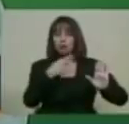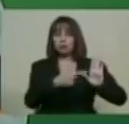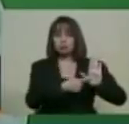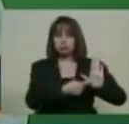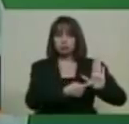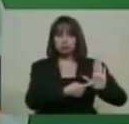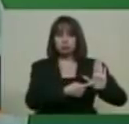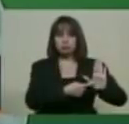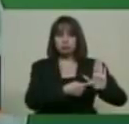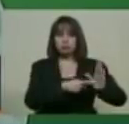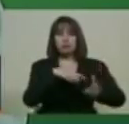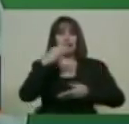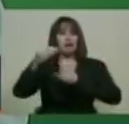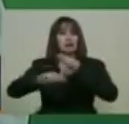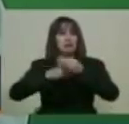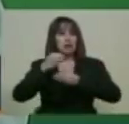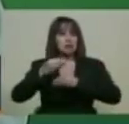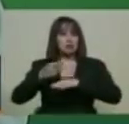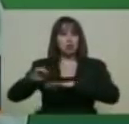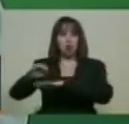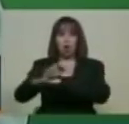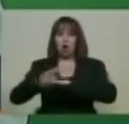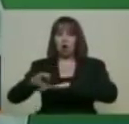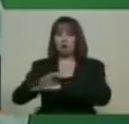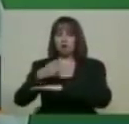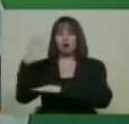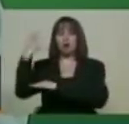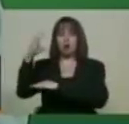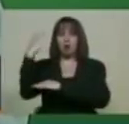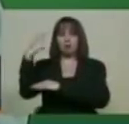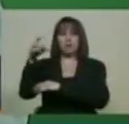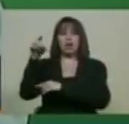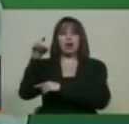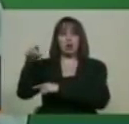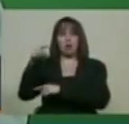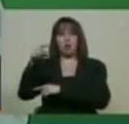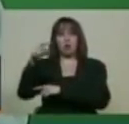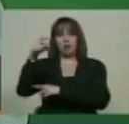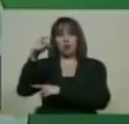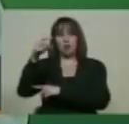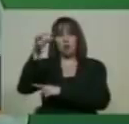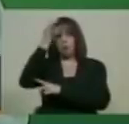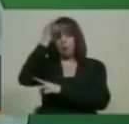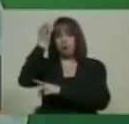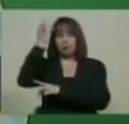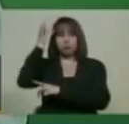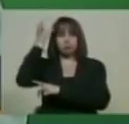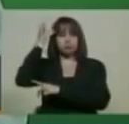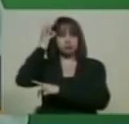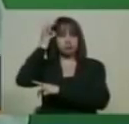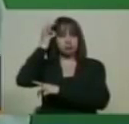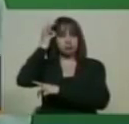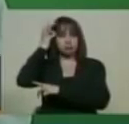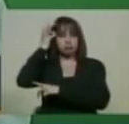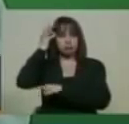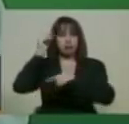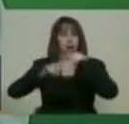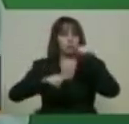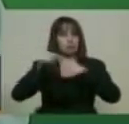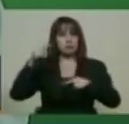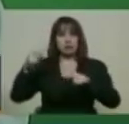Se prepara desde el gobierno colombiano de Juan Manuel Santos un conjunto de incidentes